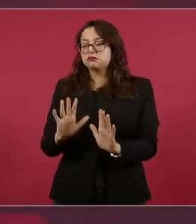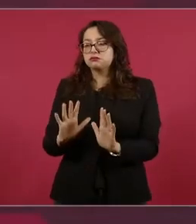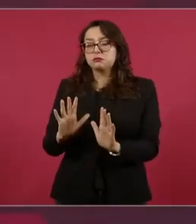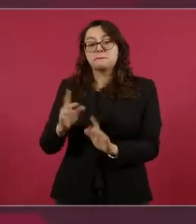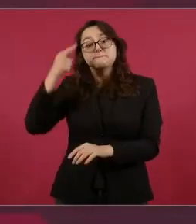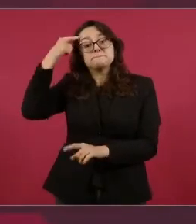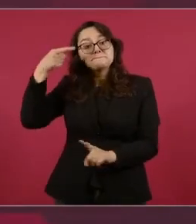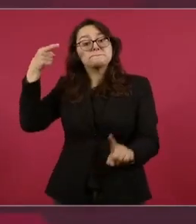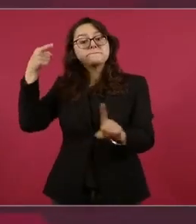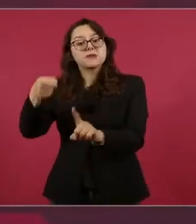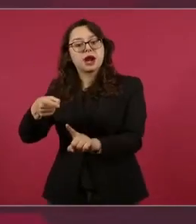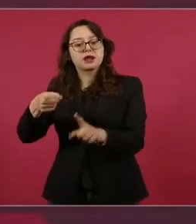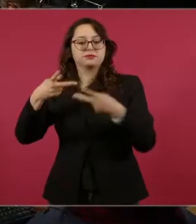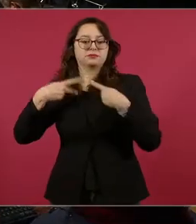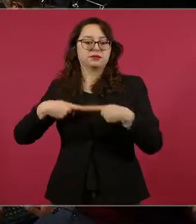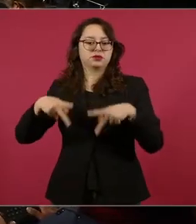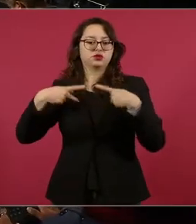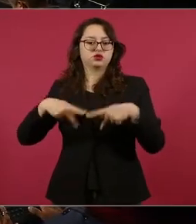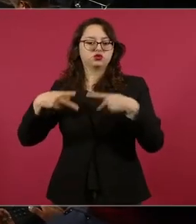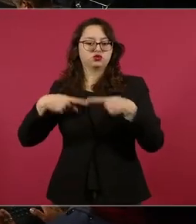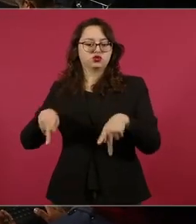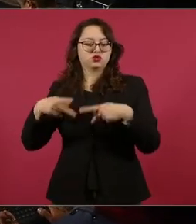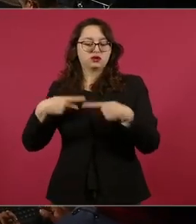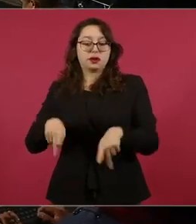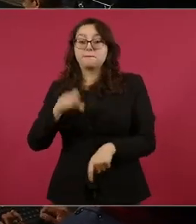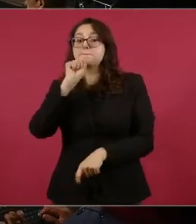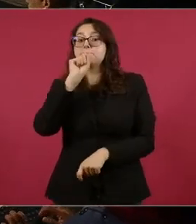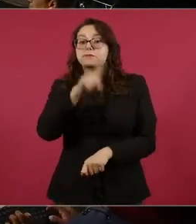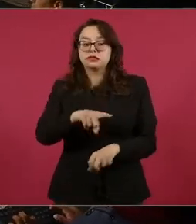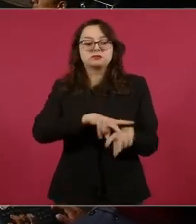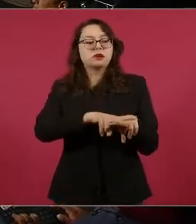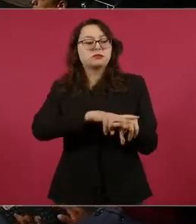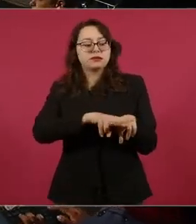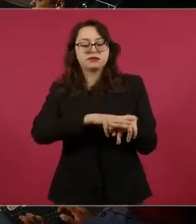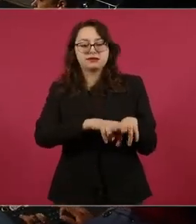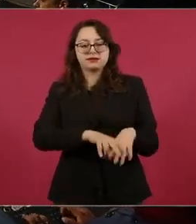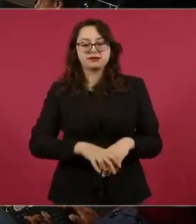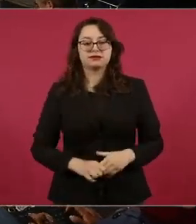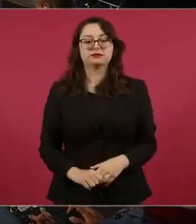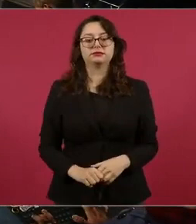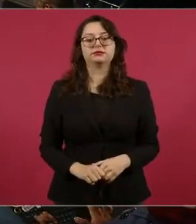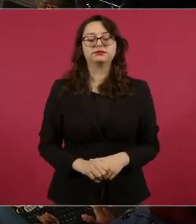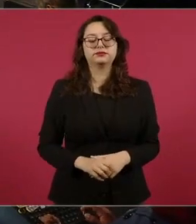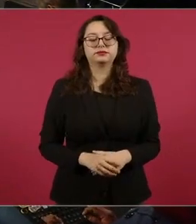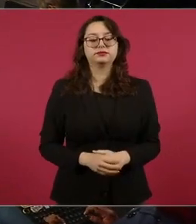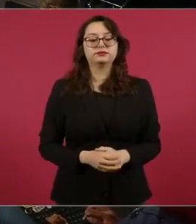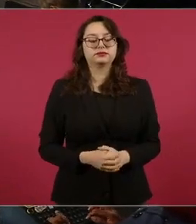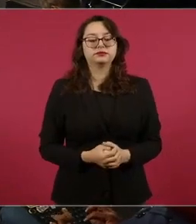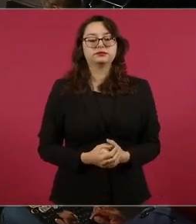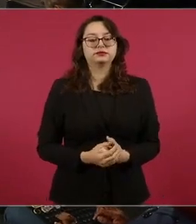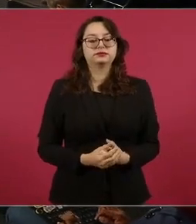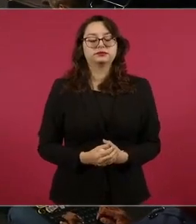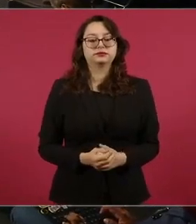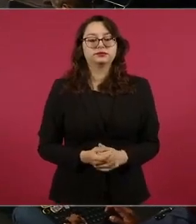trenes de pasajeros utilizando las mismas vías